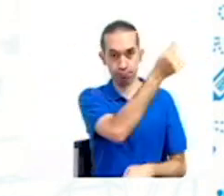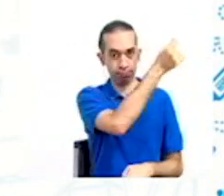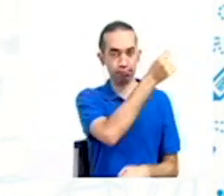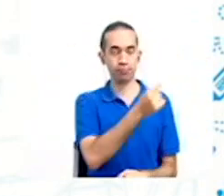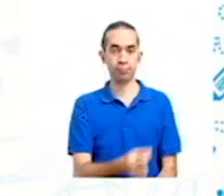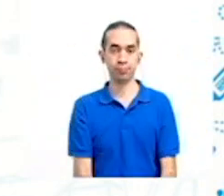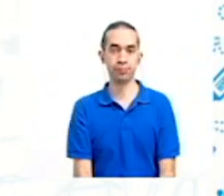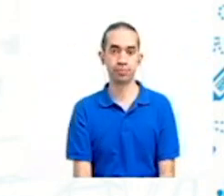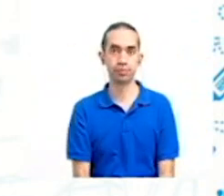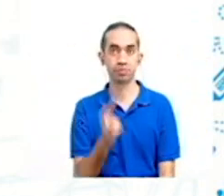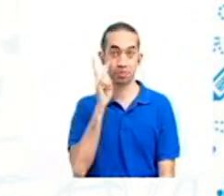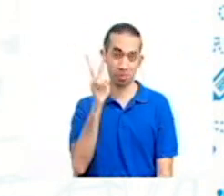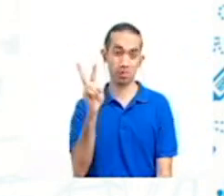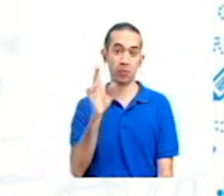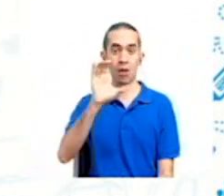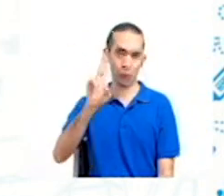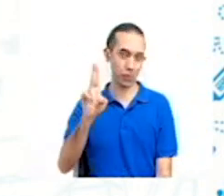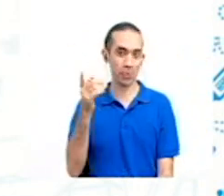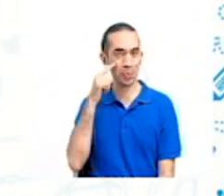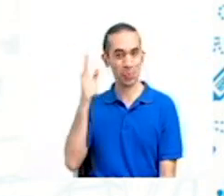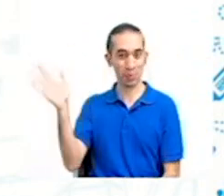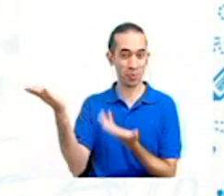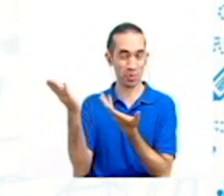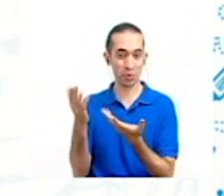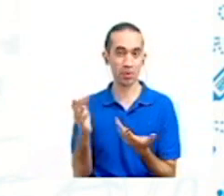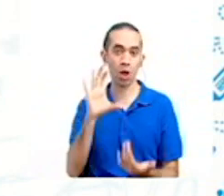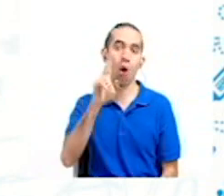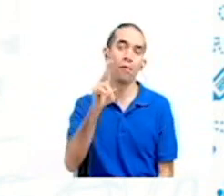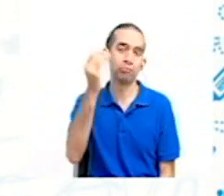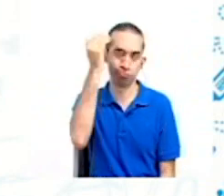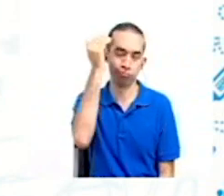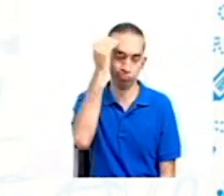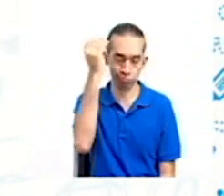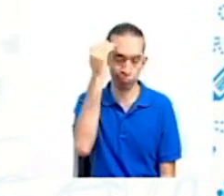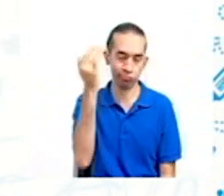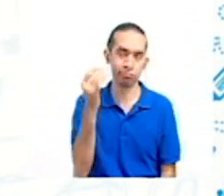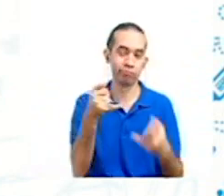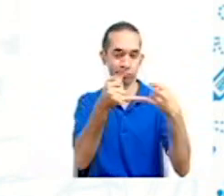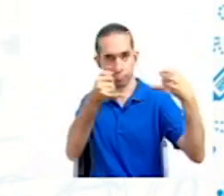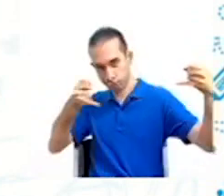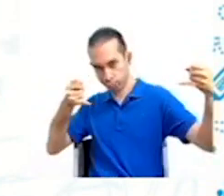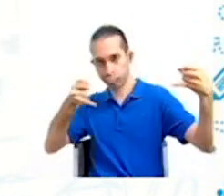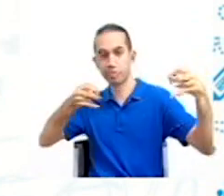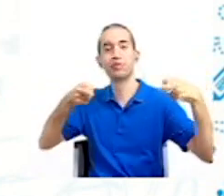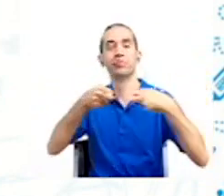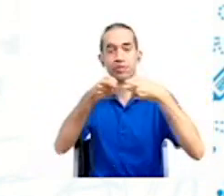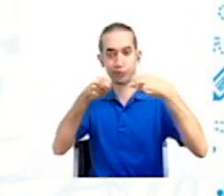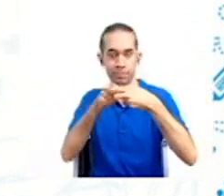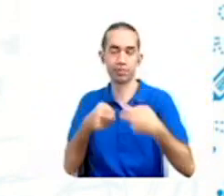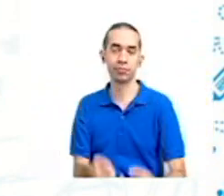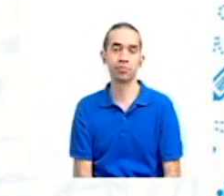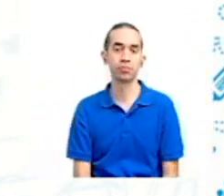ahí, que son átomos de cobre. Y el cobre ya sabemos que se usa para hacer cables de electricidad.